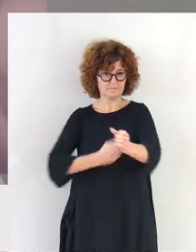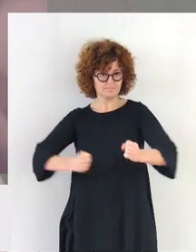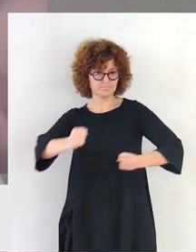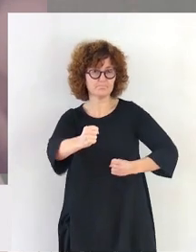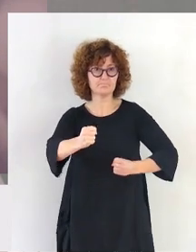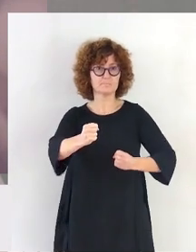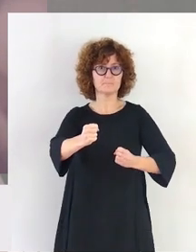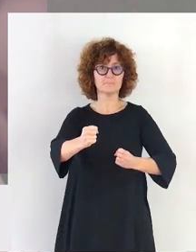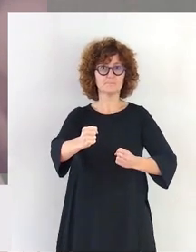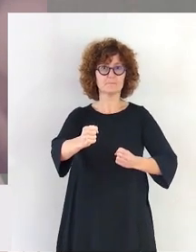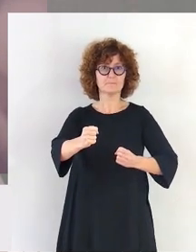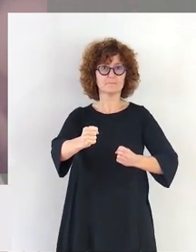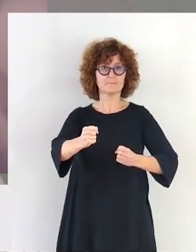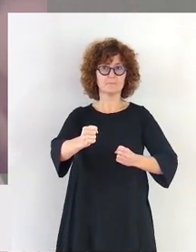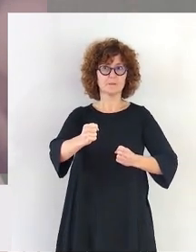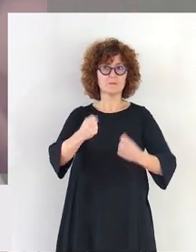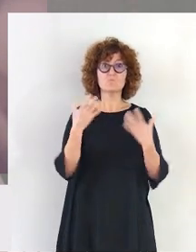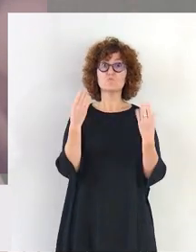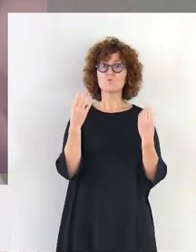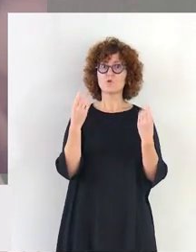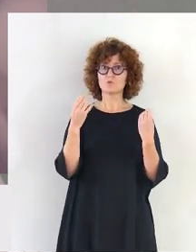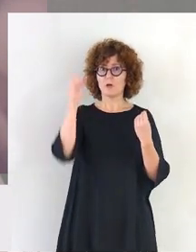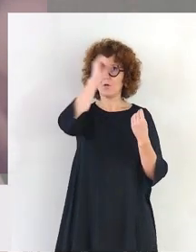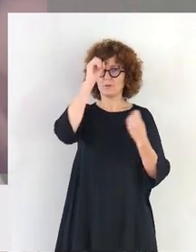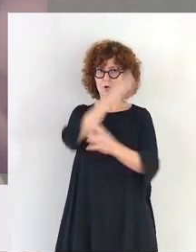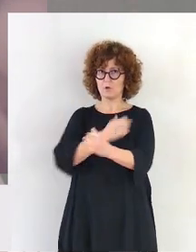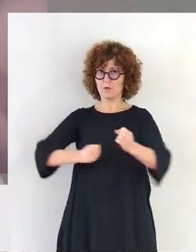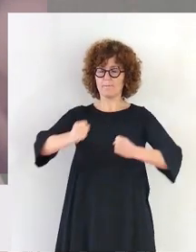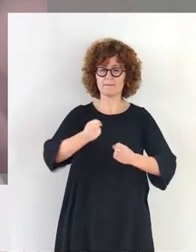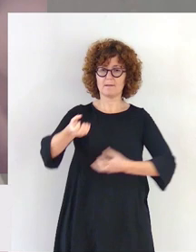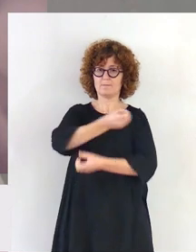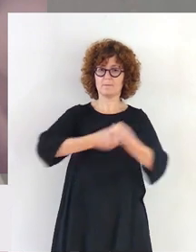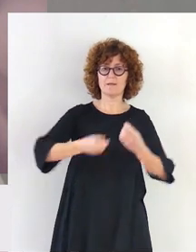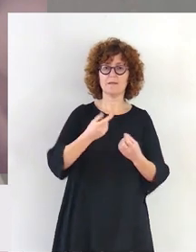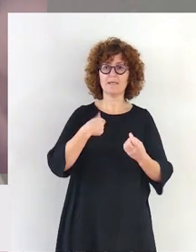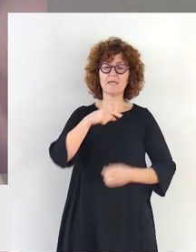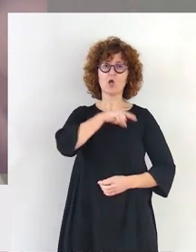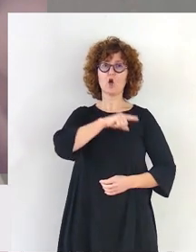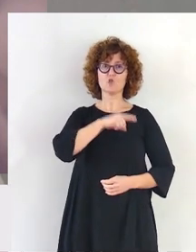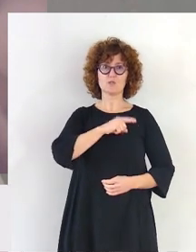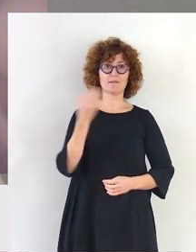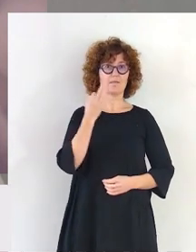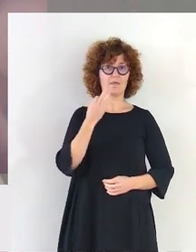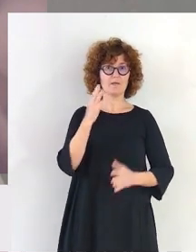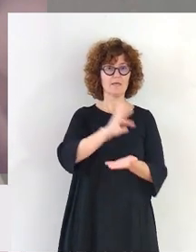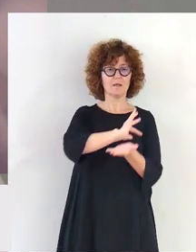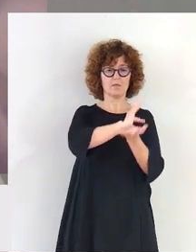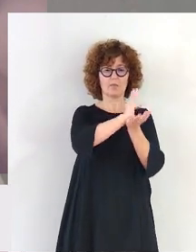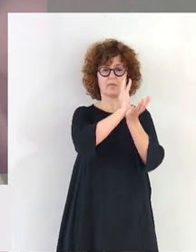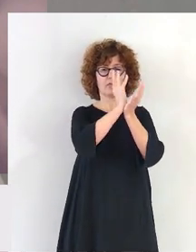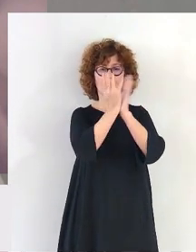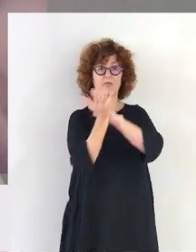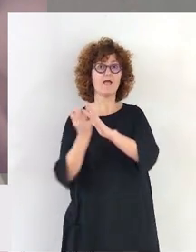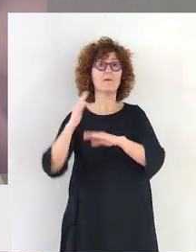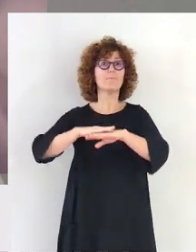implica ejercer muchísimo la empatía Y ser conscientes de que esa transición tiene que ser un ganar ganar tiene que ser una transición de todo el mundo